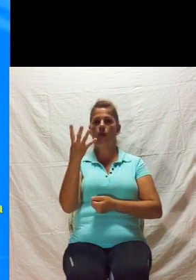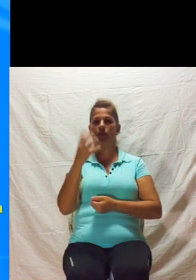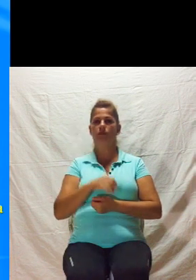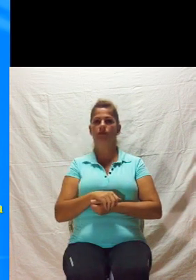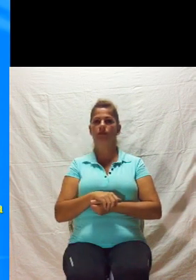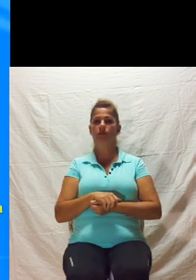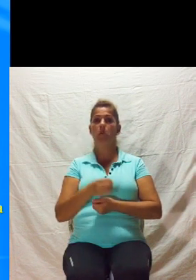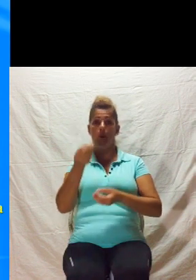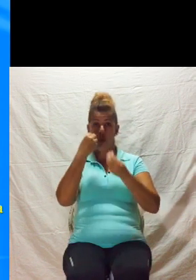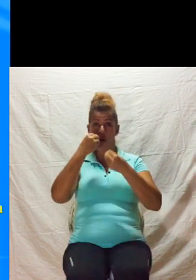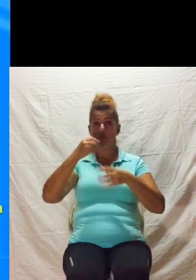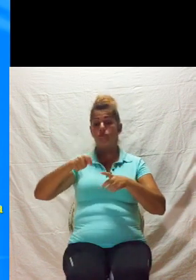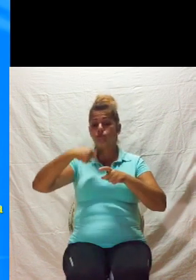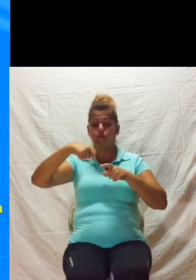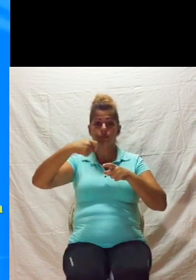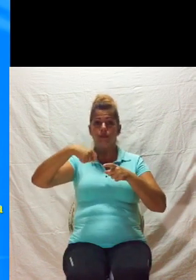4.